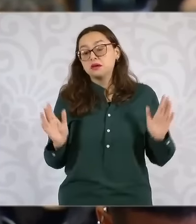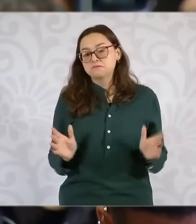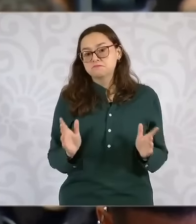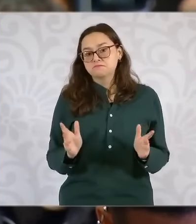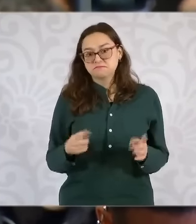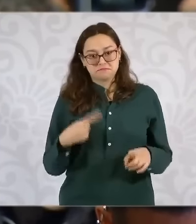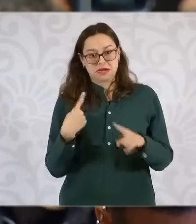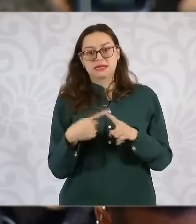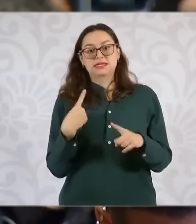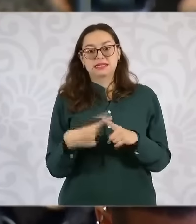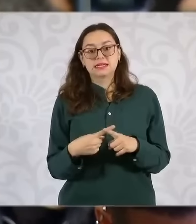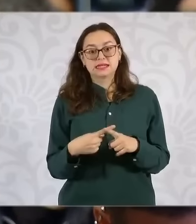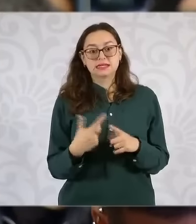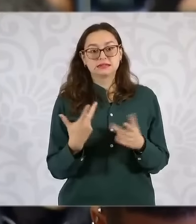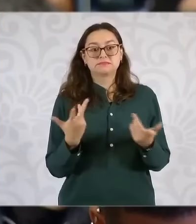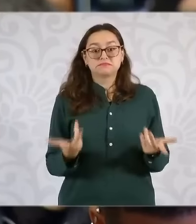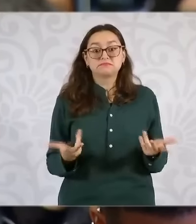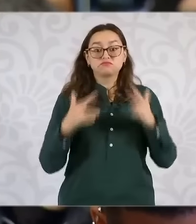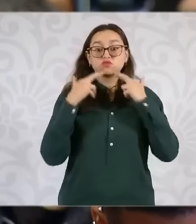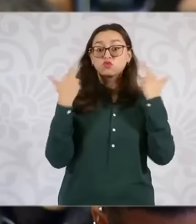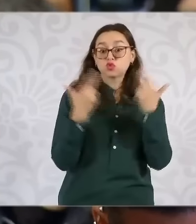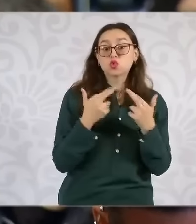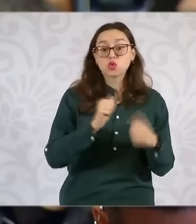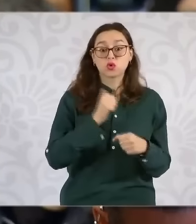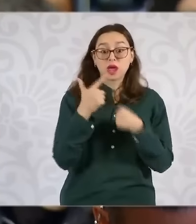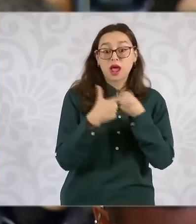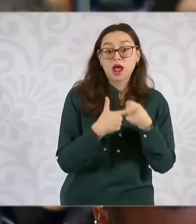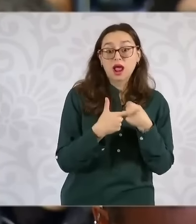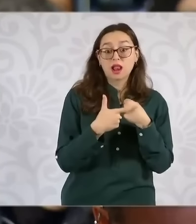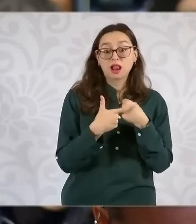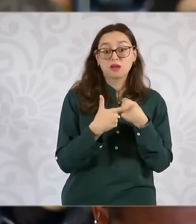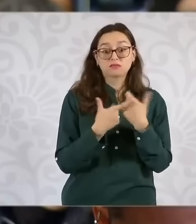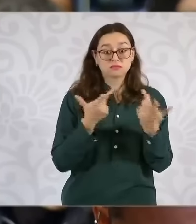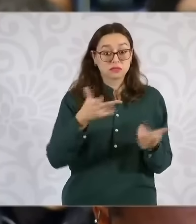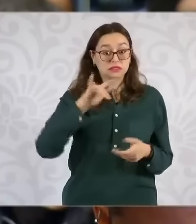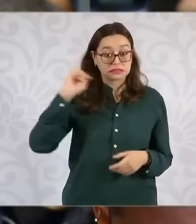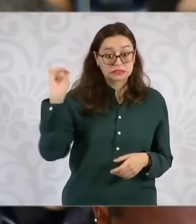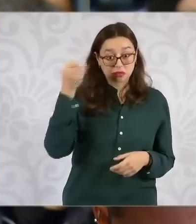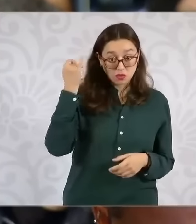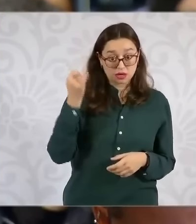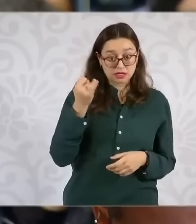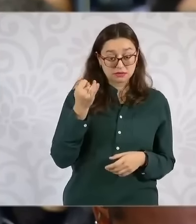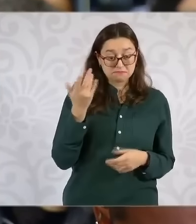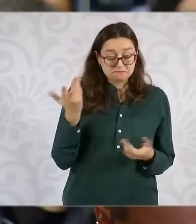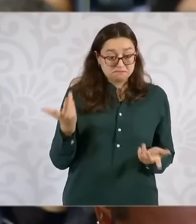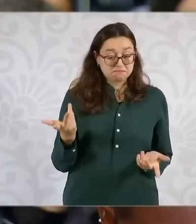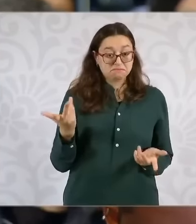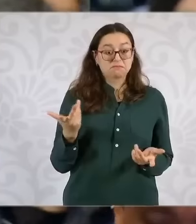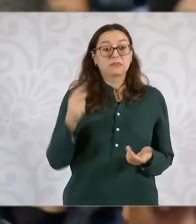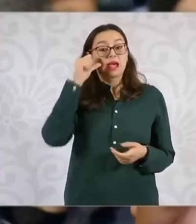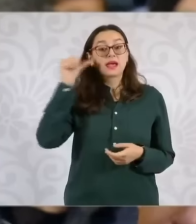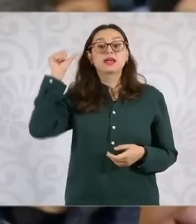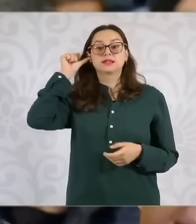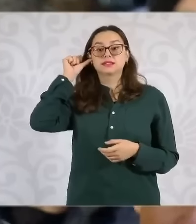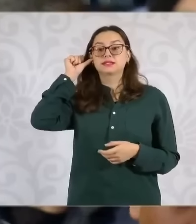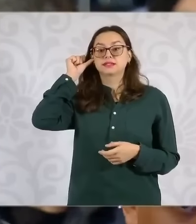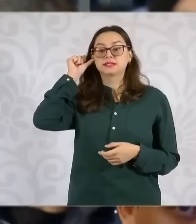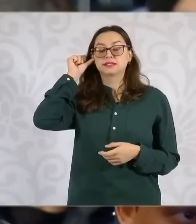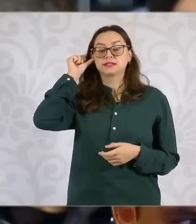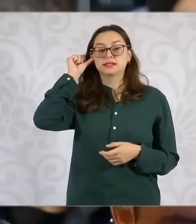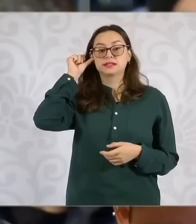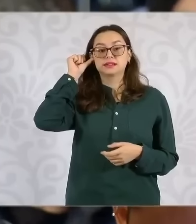con quiénes, si va a tener alguna reunión especial ahí en Tijuana. Y también ayer pues se dio a conocer que